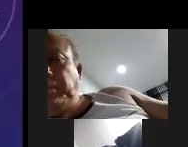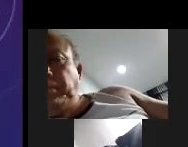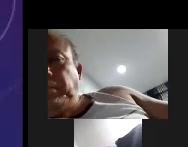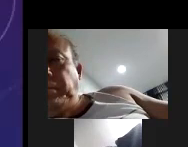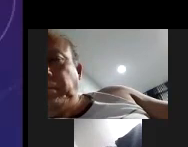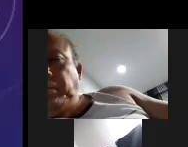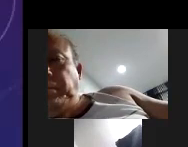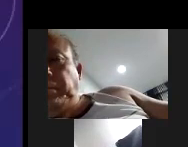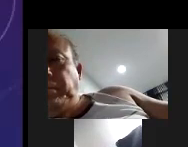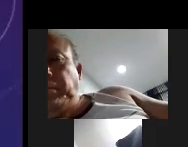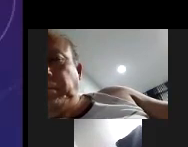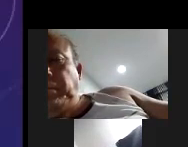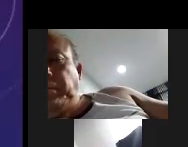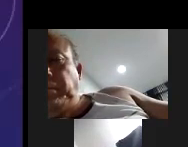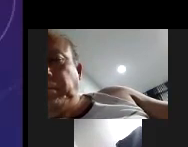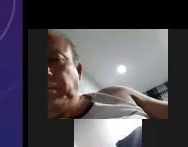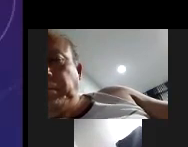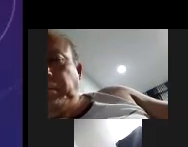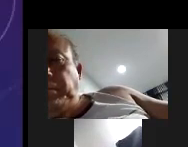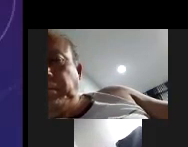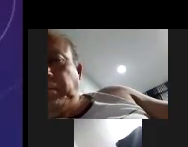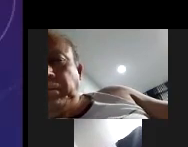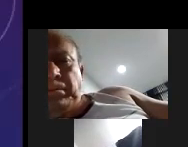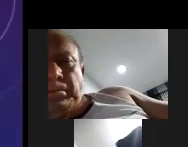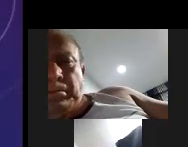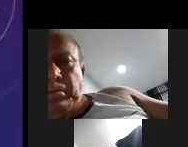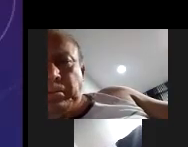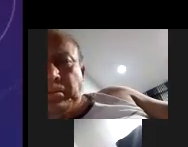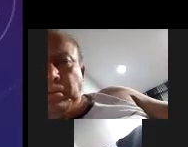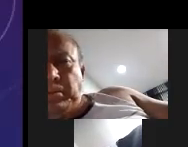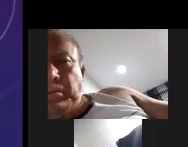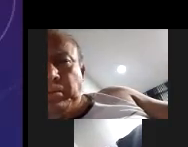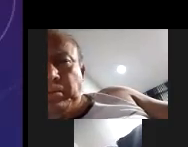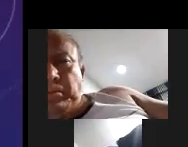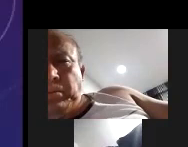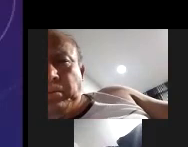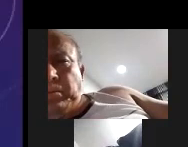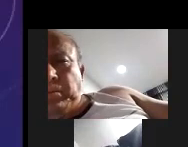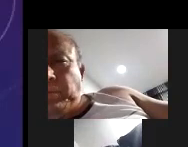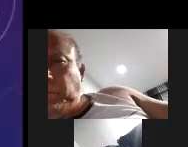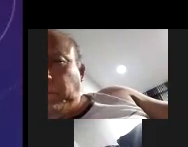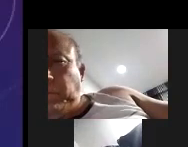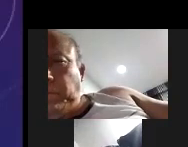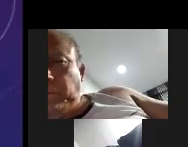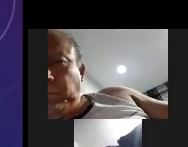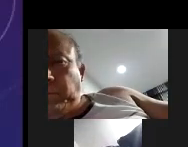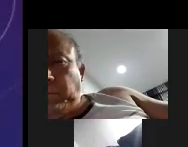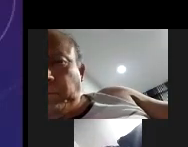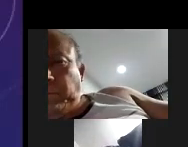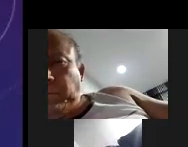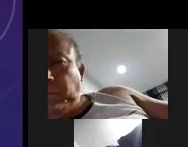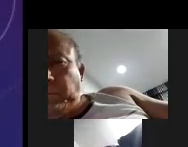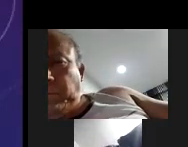más y le ayudará a mejorar su condición general. Acá un poco de lo más. Acá algunos ejercicios que vemos